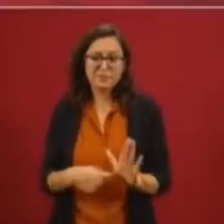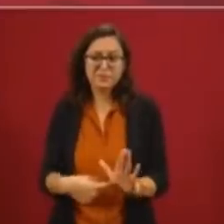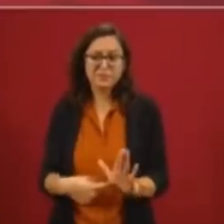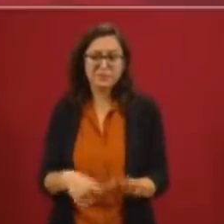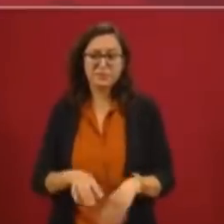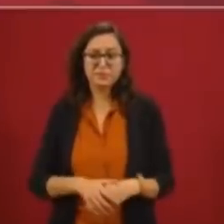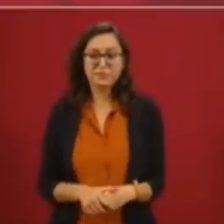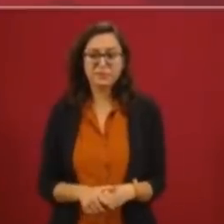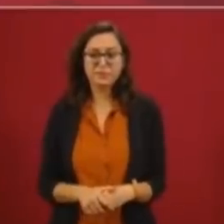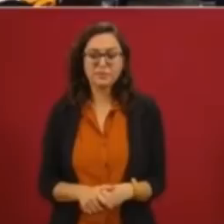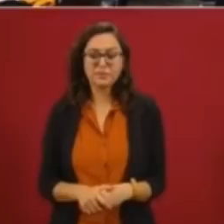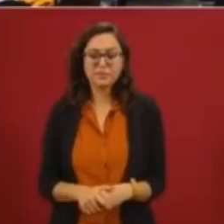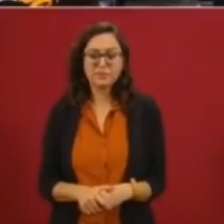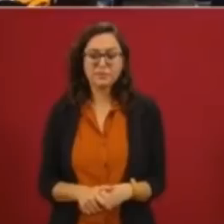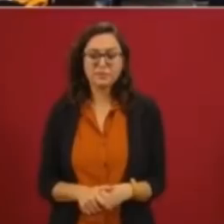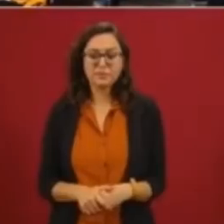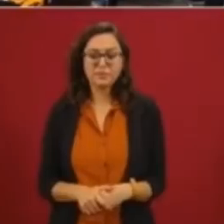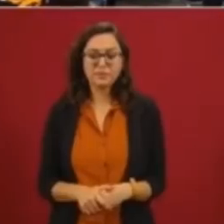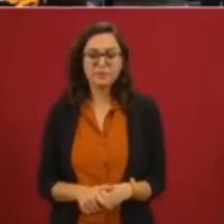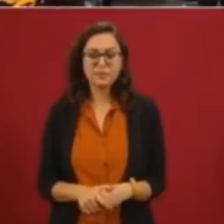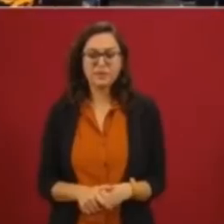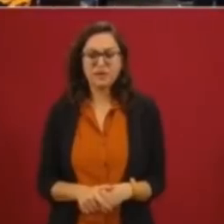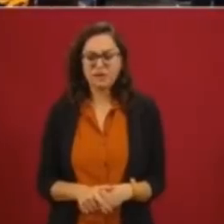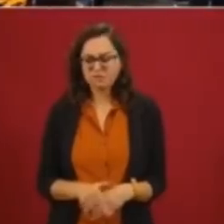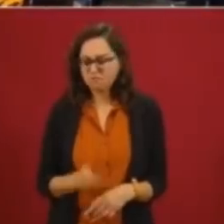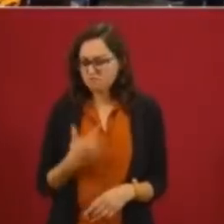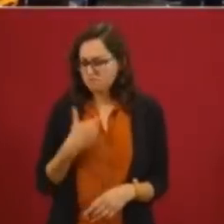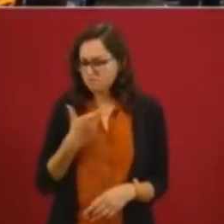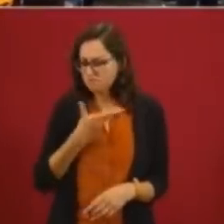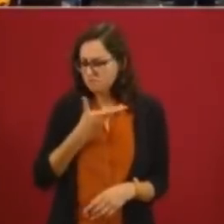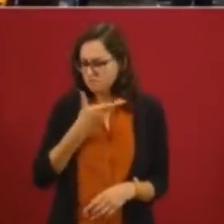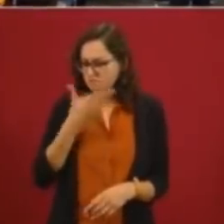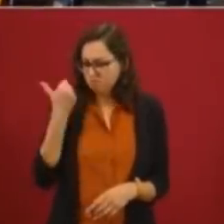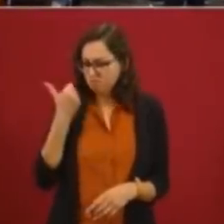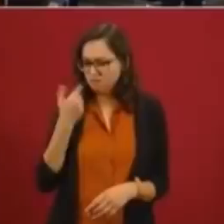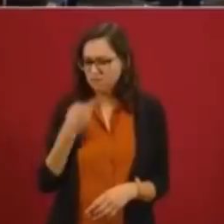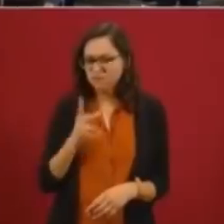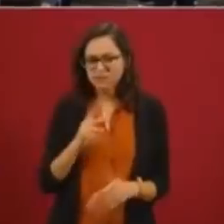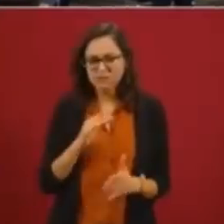No sé, pero lo leí en un medio